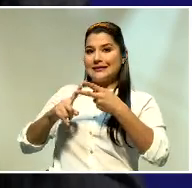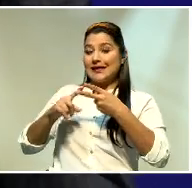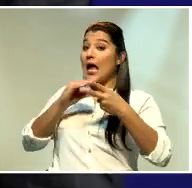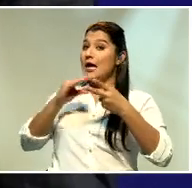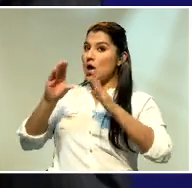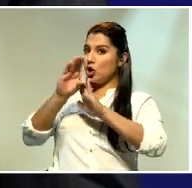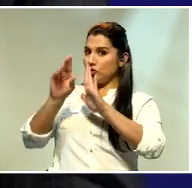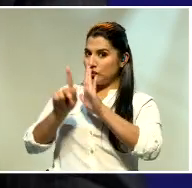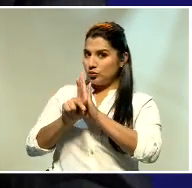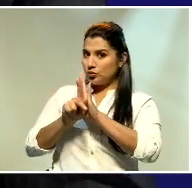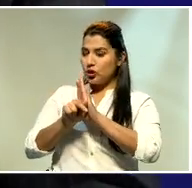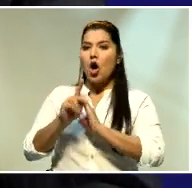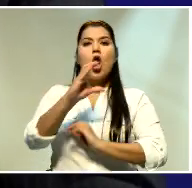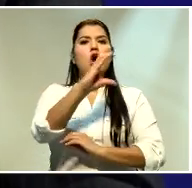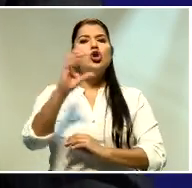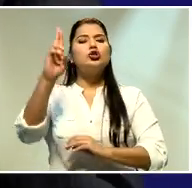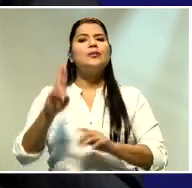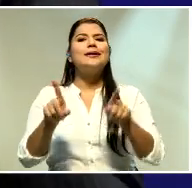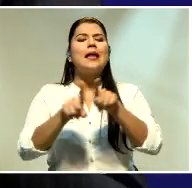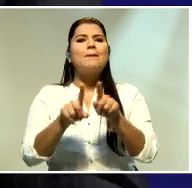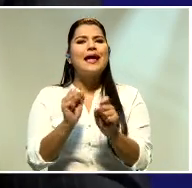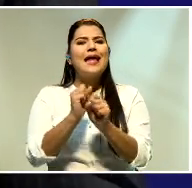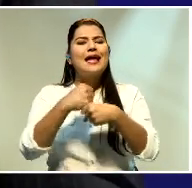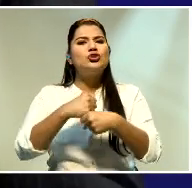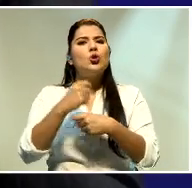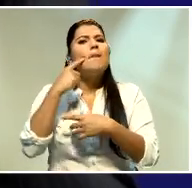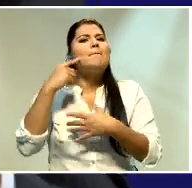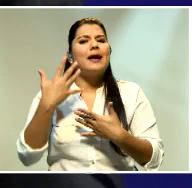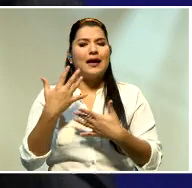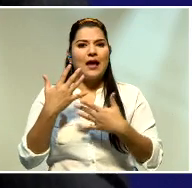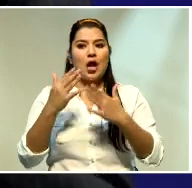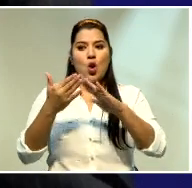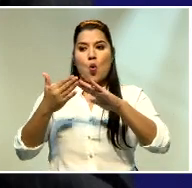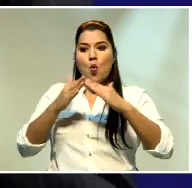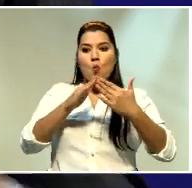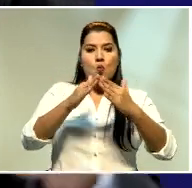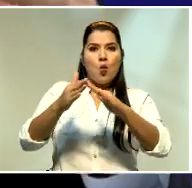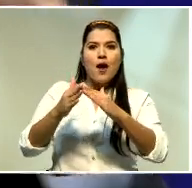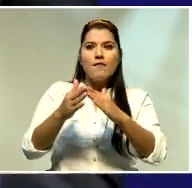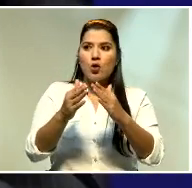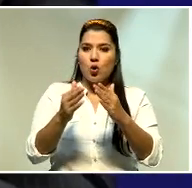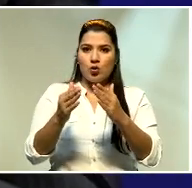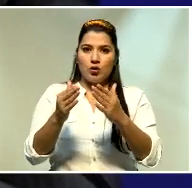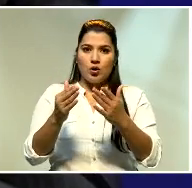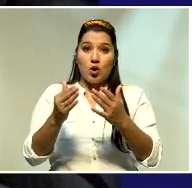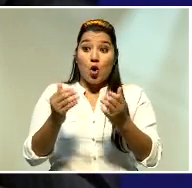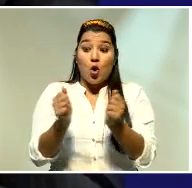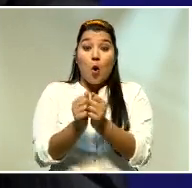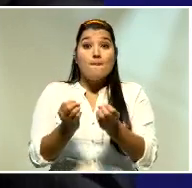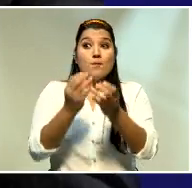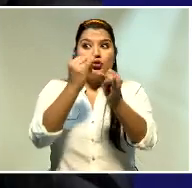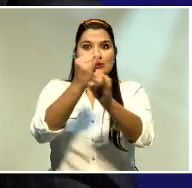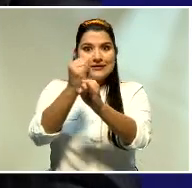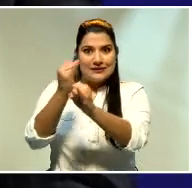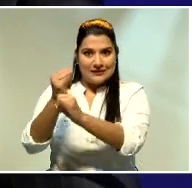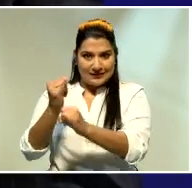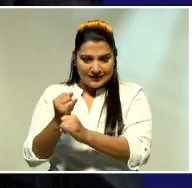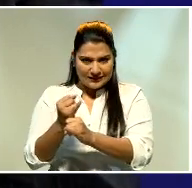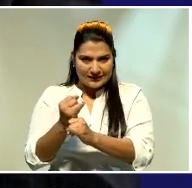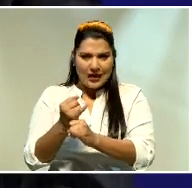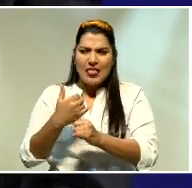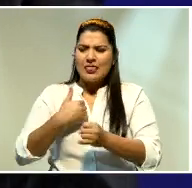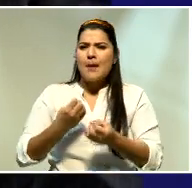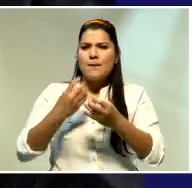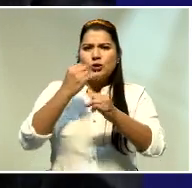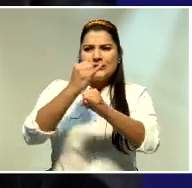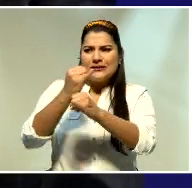Rica también está diseñado para ser una sociedad institucional a prueba por su institucionalidad y su sistema de